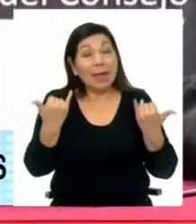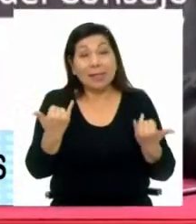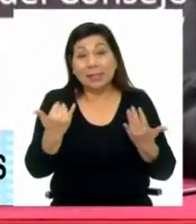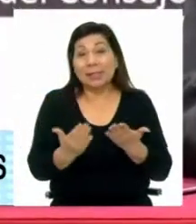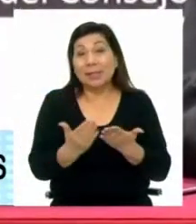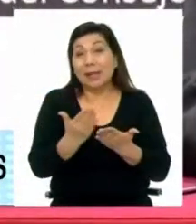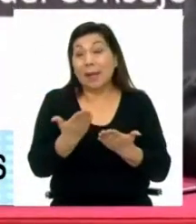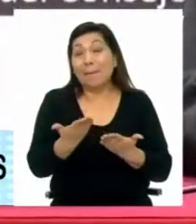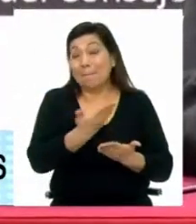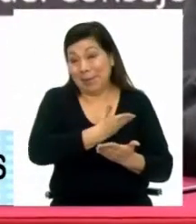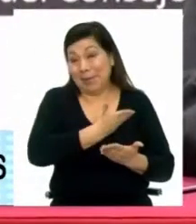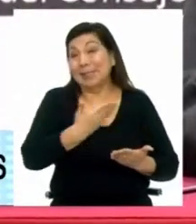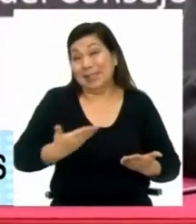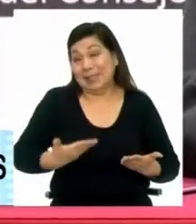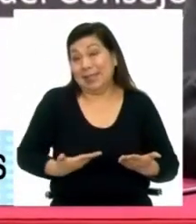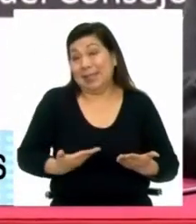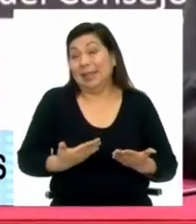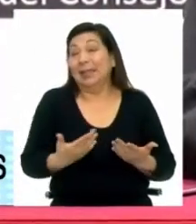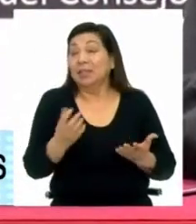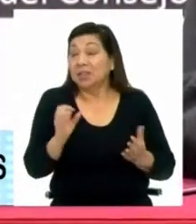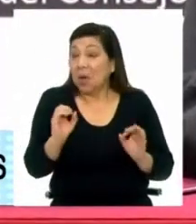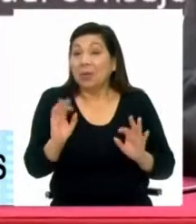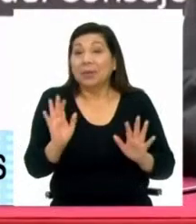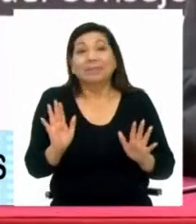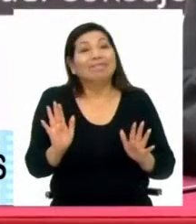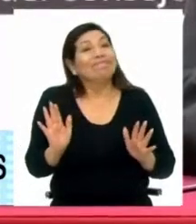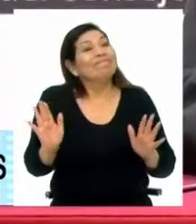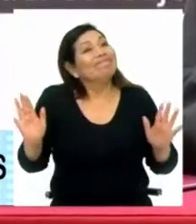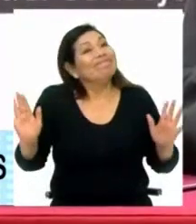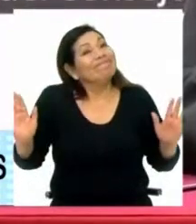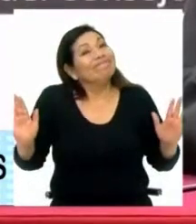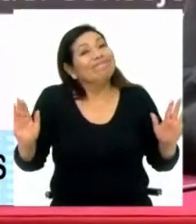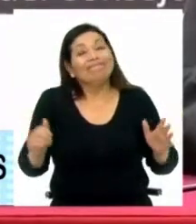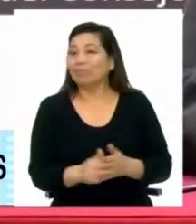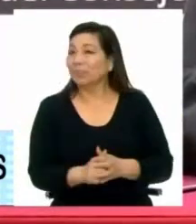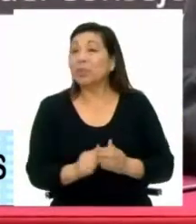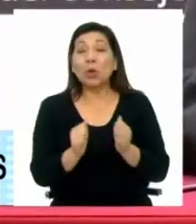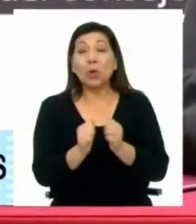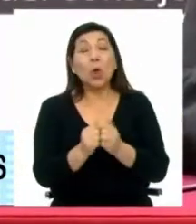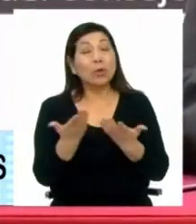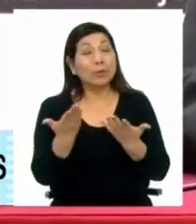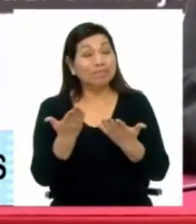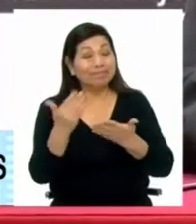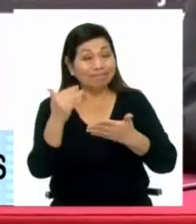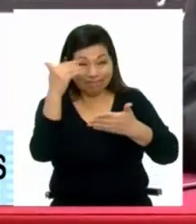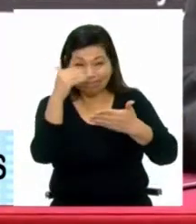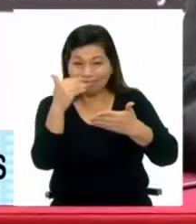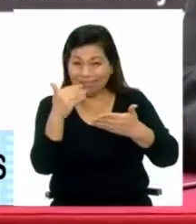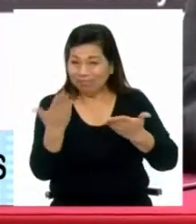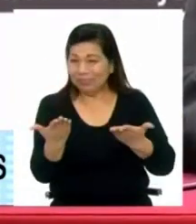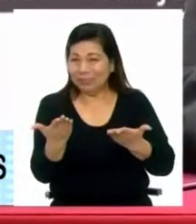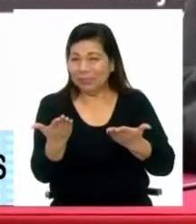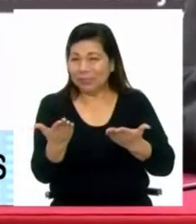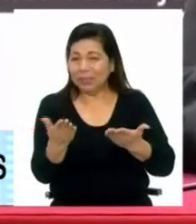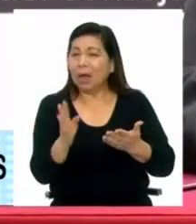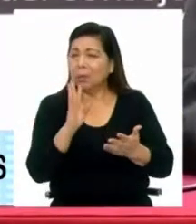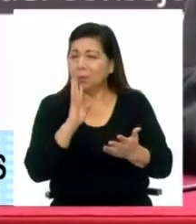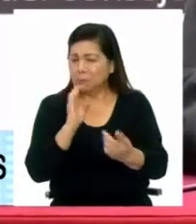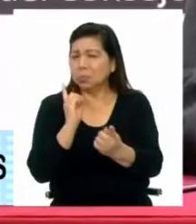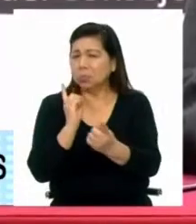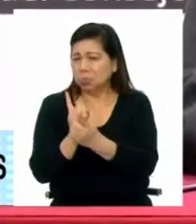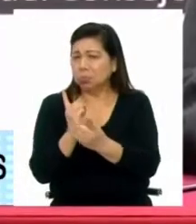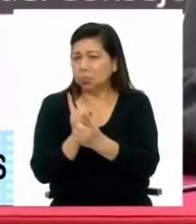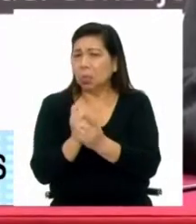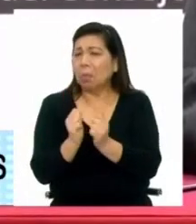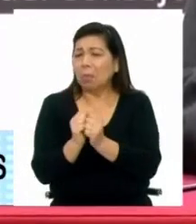eso el presidente de la República tuvo la oportunidad, incluso él con la característica de ser una persona dialogante, tuvo